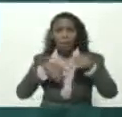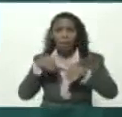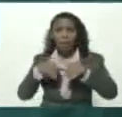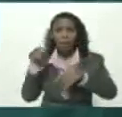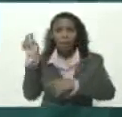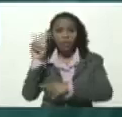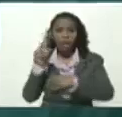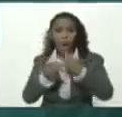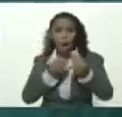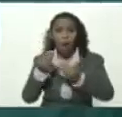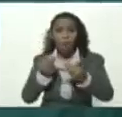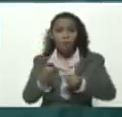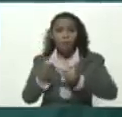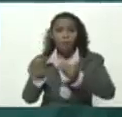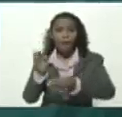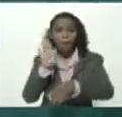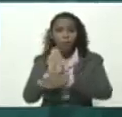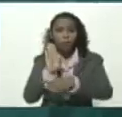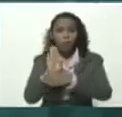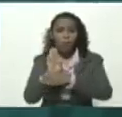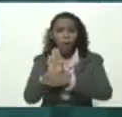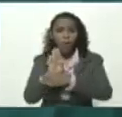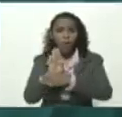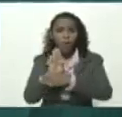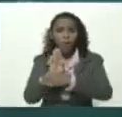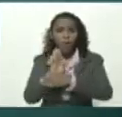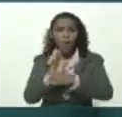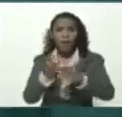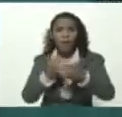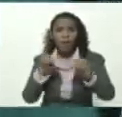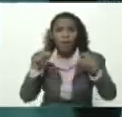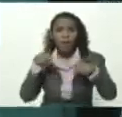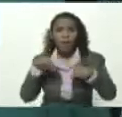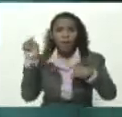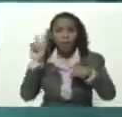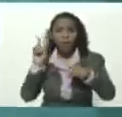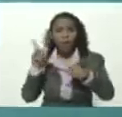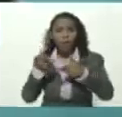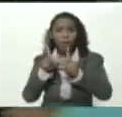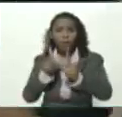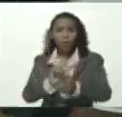cómo se da la protección por parte de las autoridades aquí de Venezuela. Gracias.